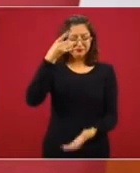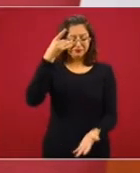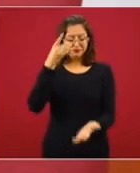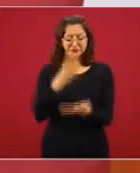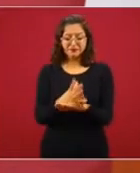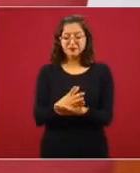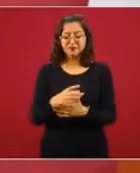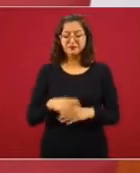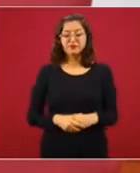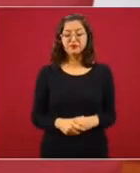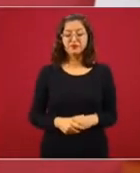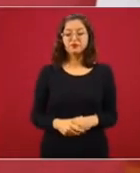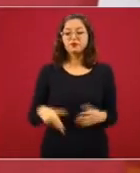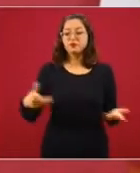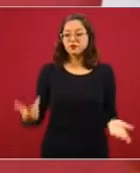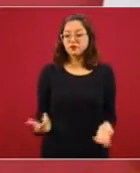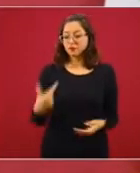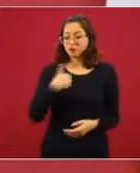Entonces, le explico a mi hijo